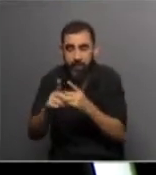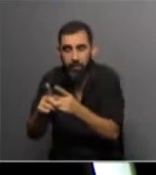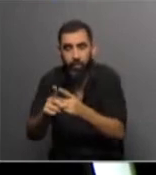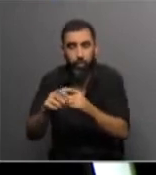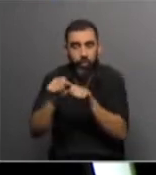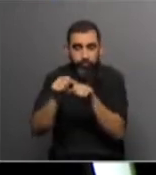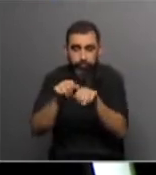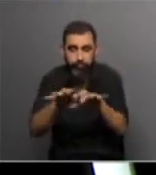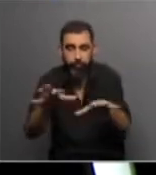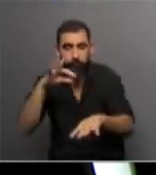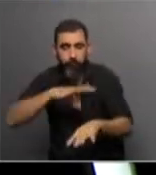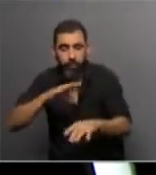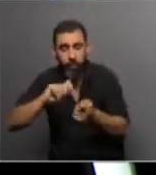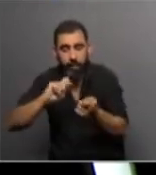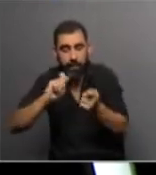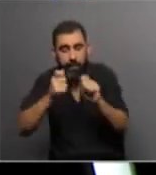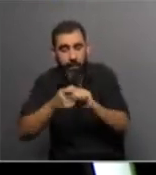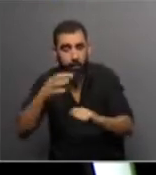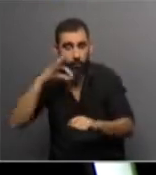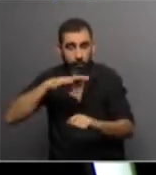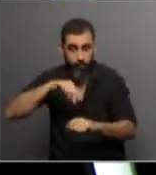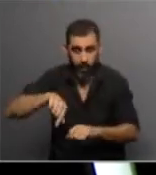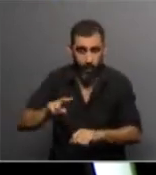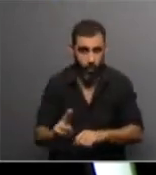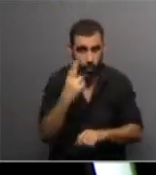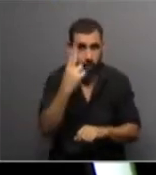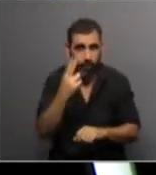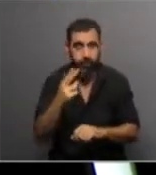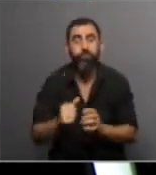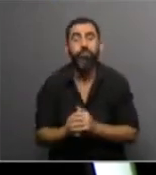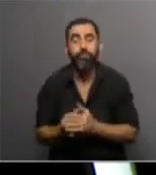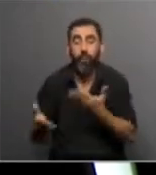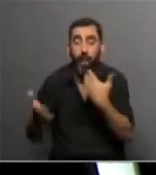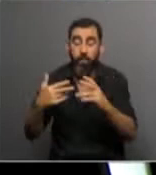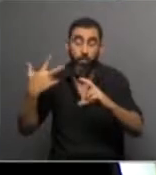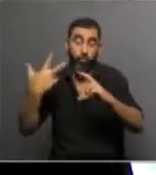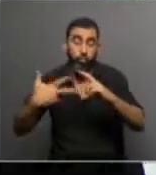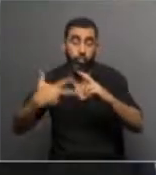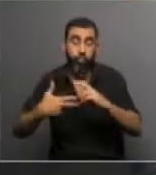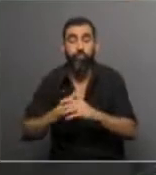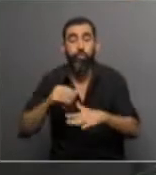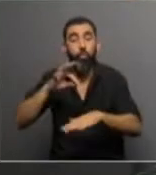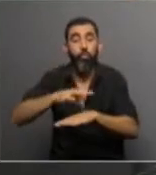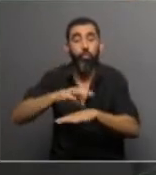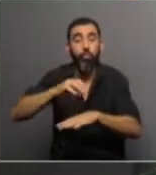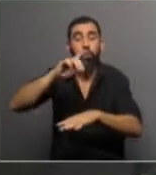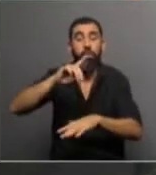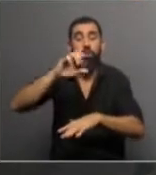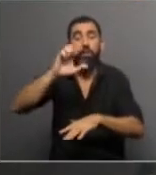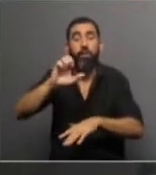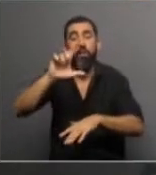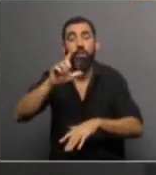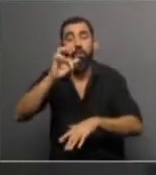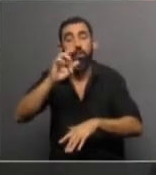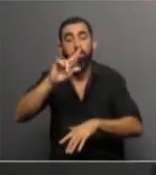de mutaciones del SARS-CoV-2 en Uruguay. Estamos en comunicación a través del Zoom con la doctora Adriana Del Fraro. Adriana,